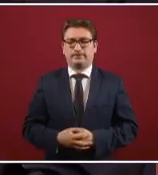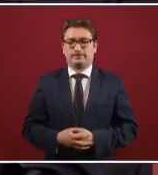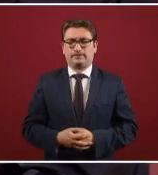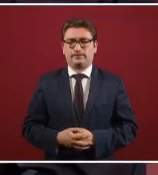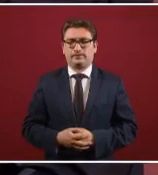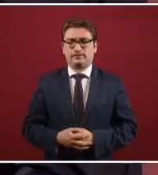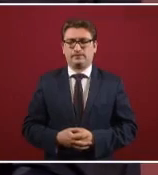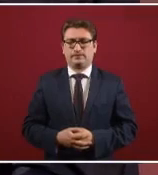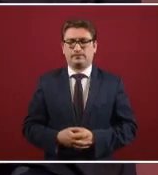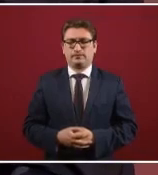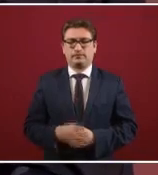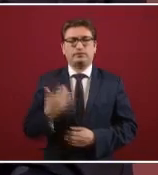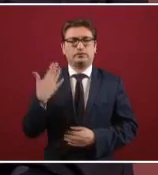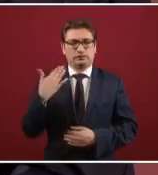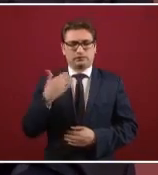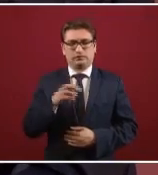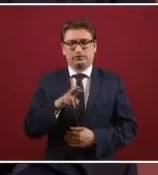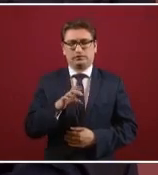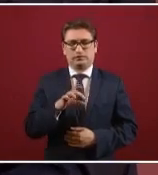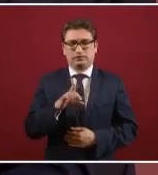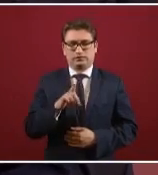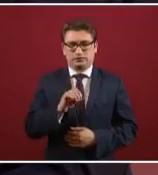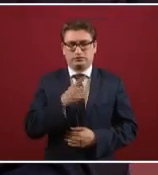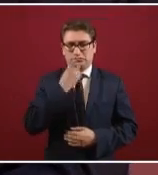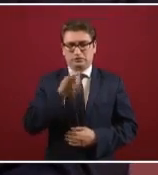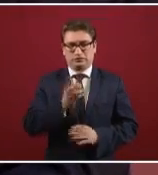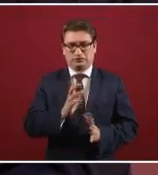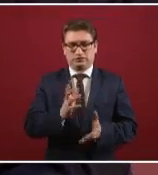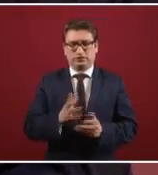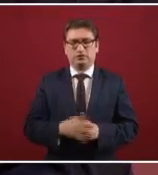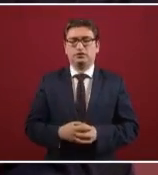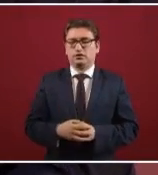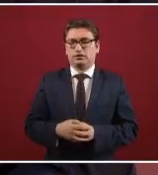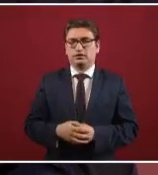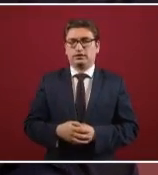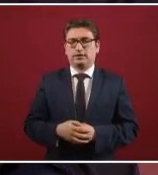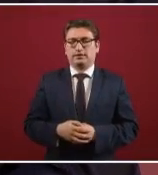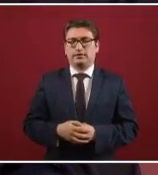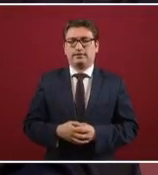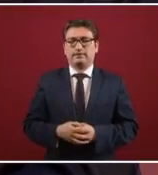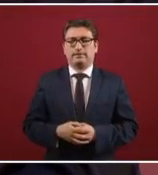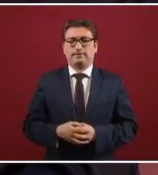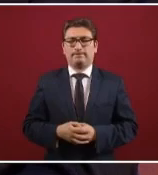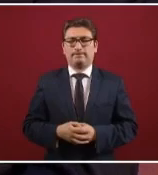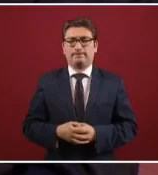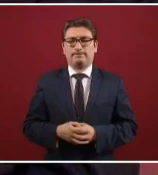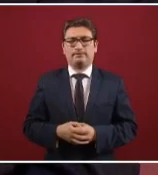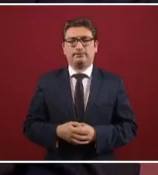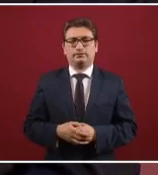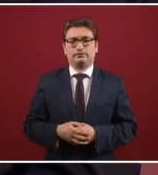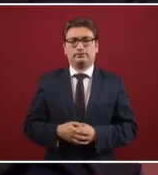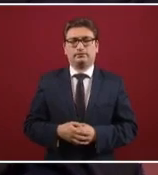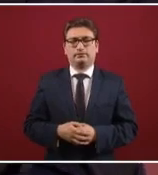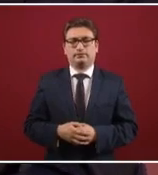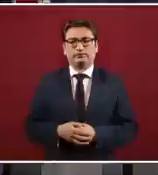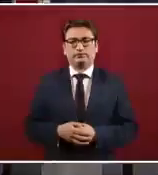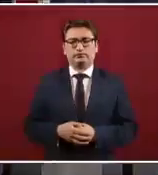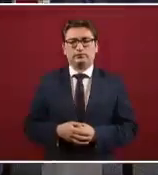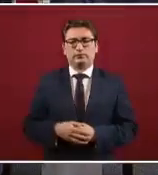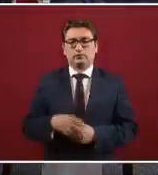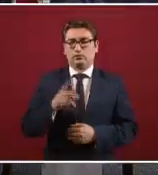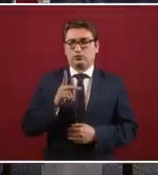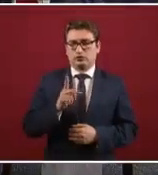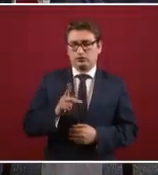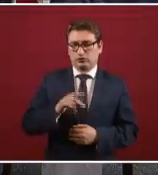lo que ya mencionó ricardo cuanto del dinero fue al poder